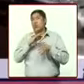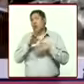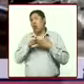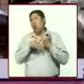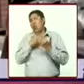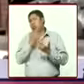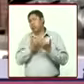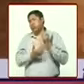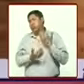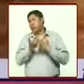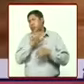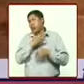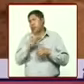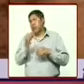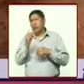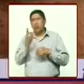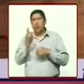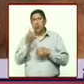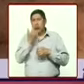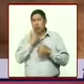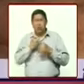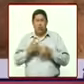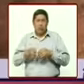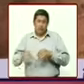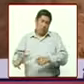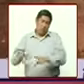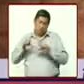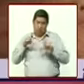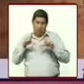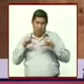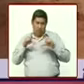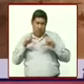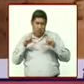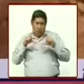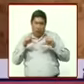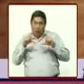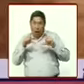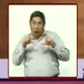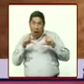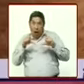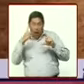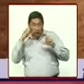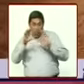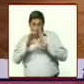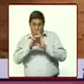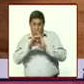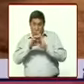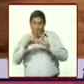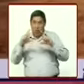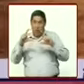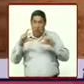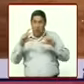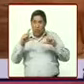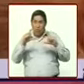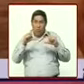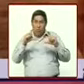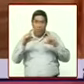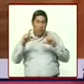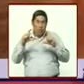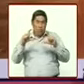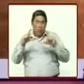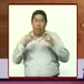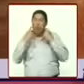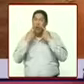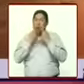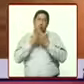se incendiaba. Y lo único que saqué fue el celular. Empecé a grabar, saqué la foto, más que sobre todo la foto que se